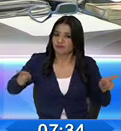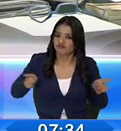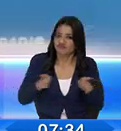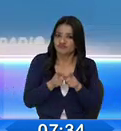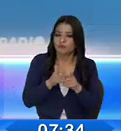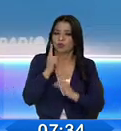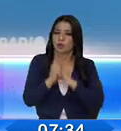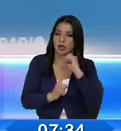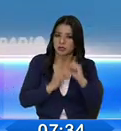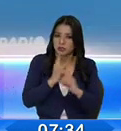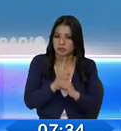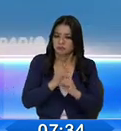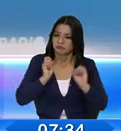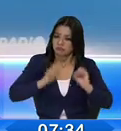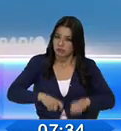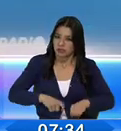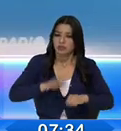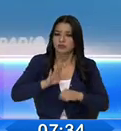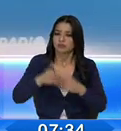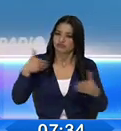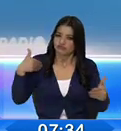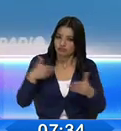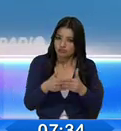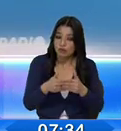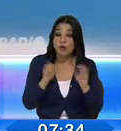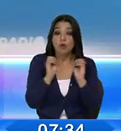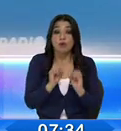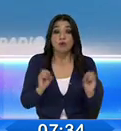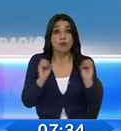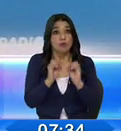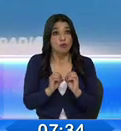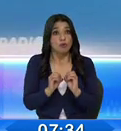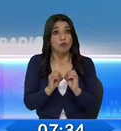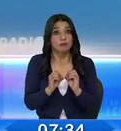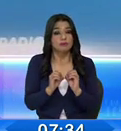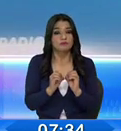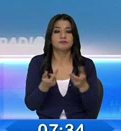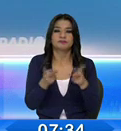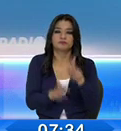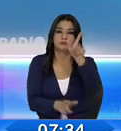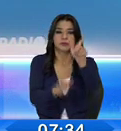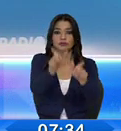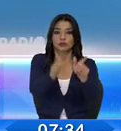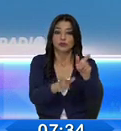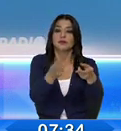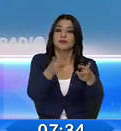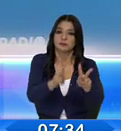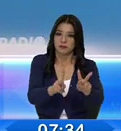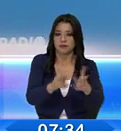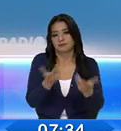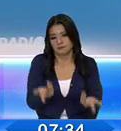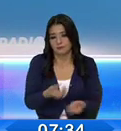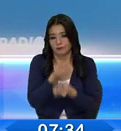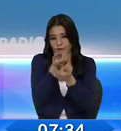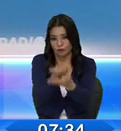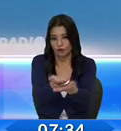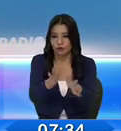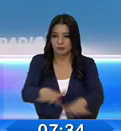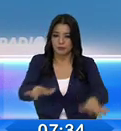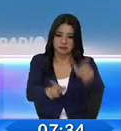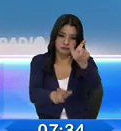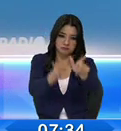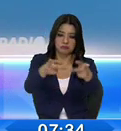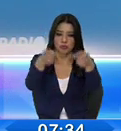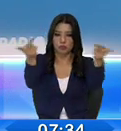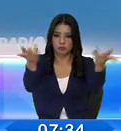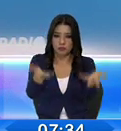lo que ha hecho en su periodo y obviamente la ciudadanía porque esto tiene que hacérselo en deliberación pública